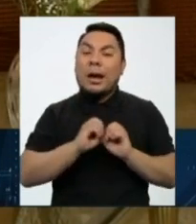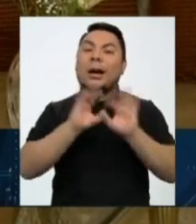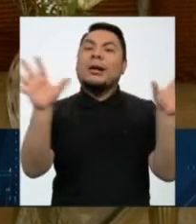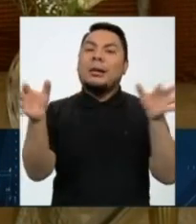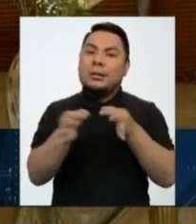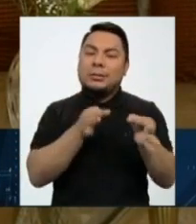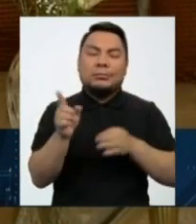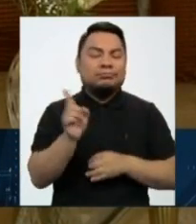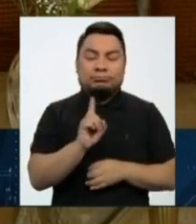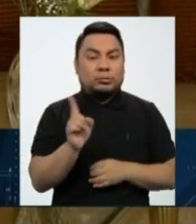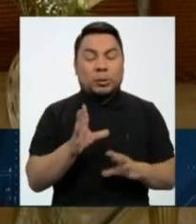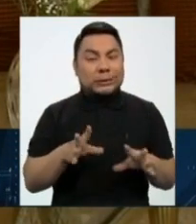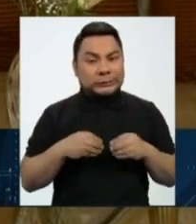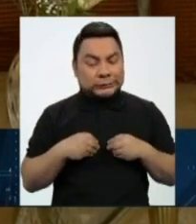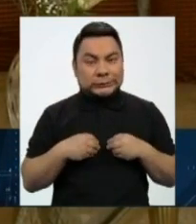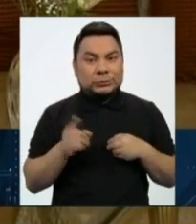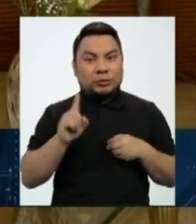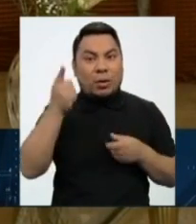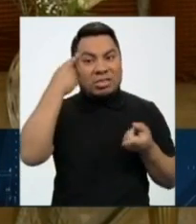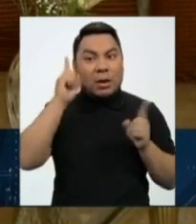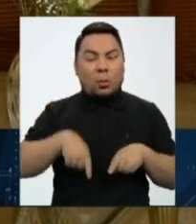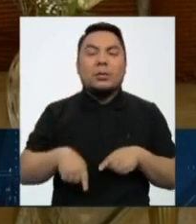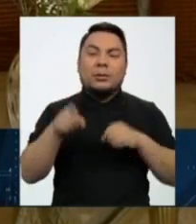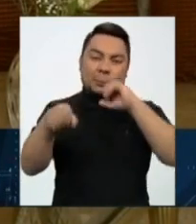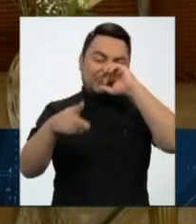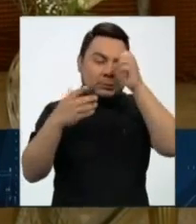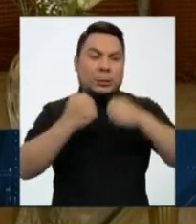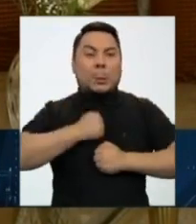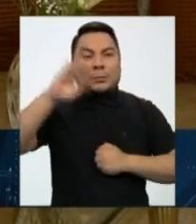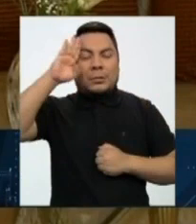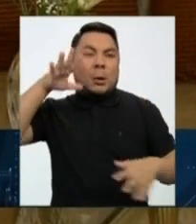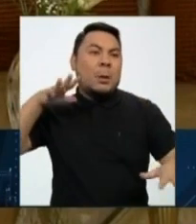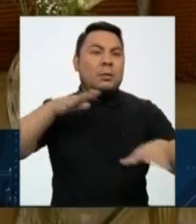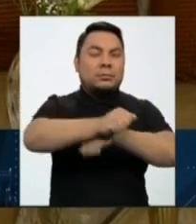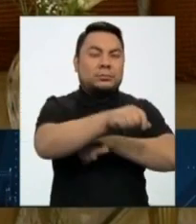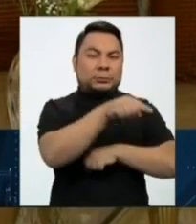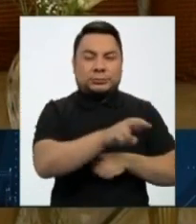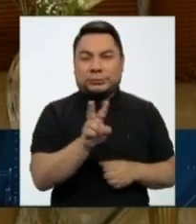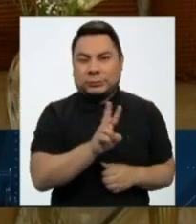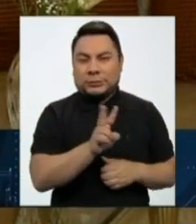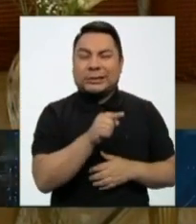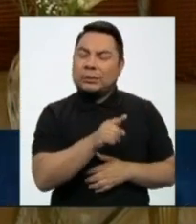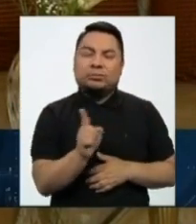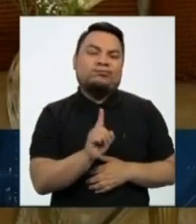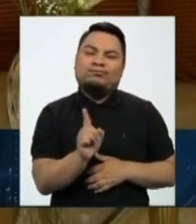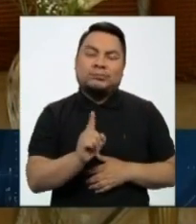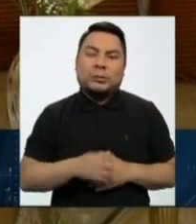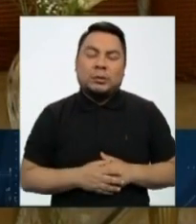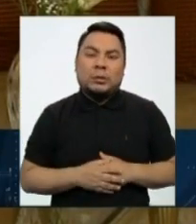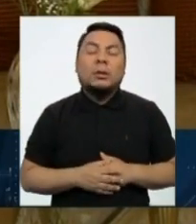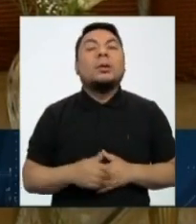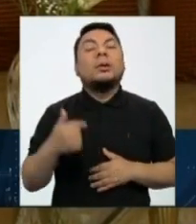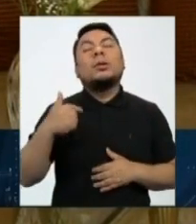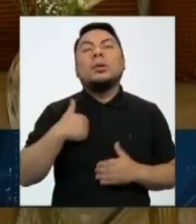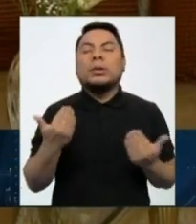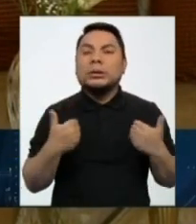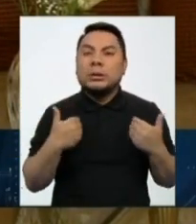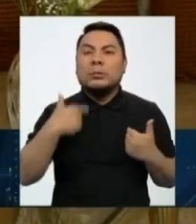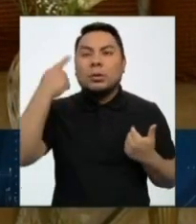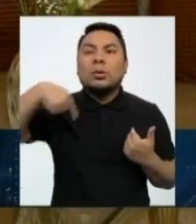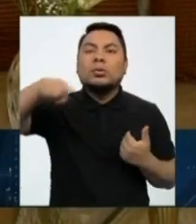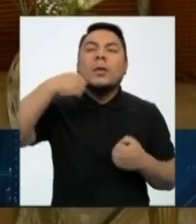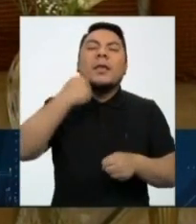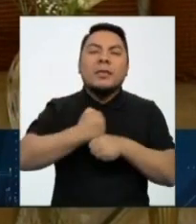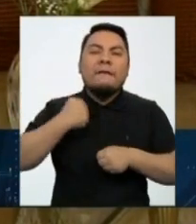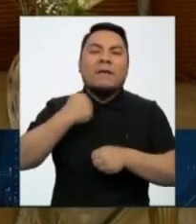que descartamos alguna solución bélica, militar para Venezuela. Tenemos que